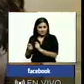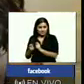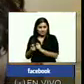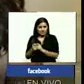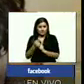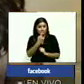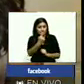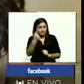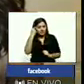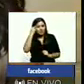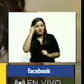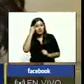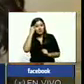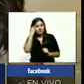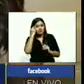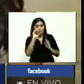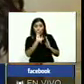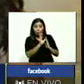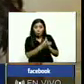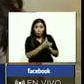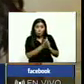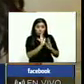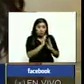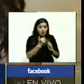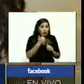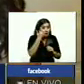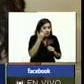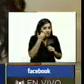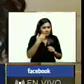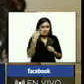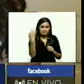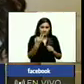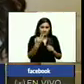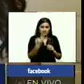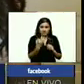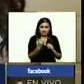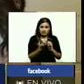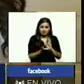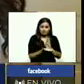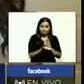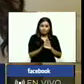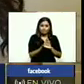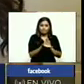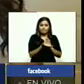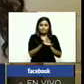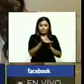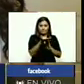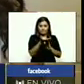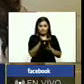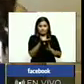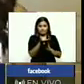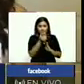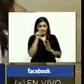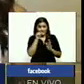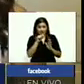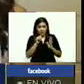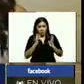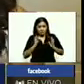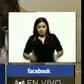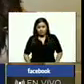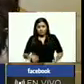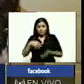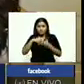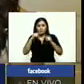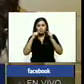que la cultura de los jóvenes esté cambiando no ha cambiado el sistema democrático del salvador por